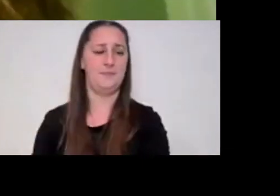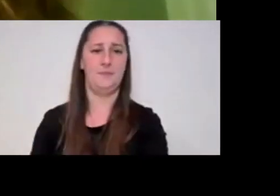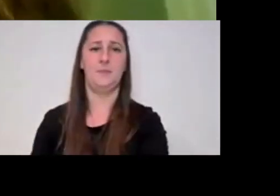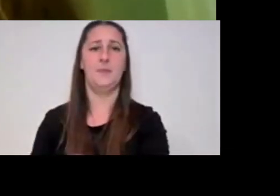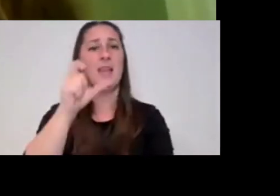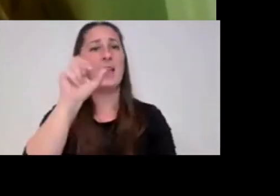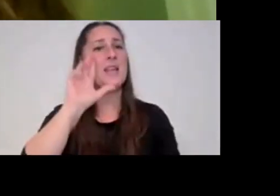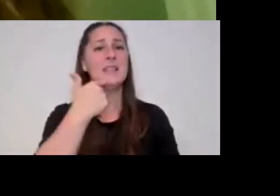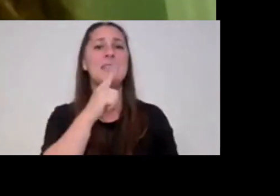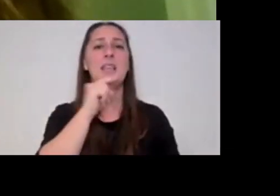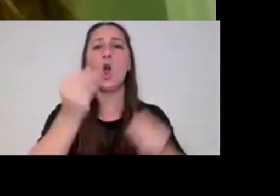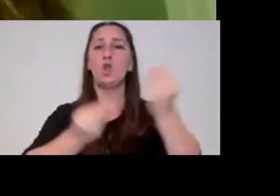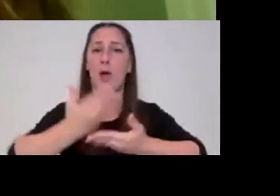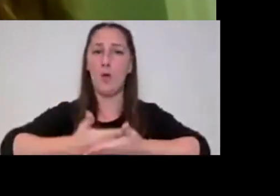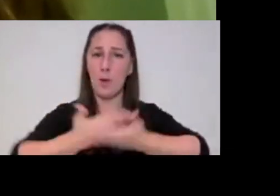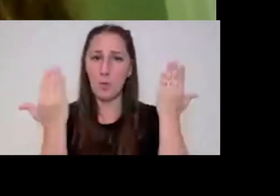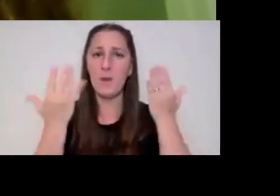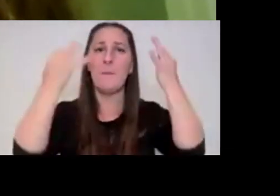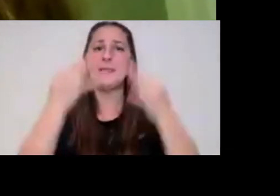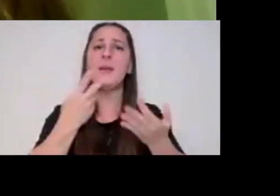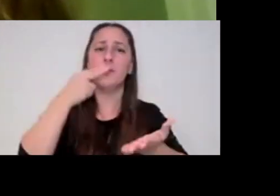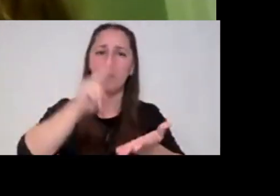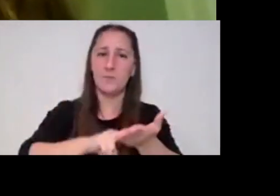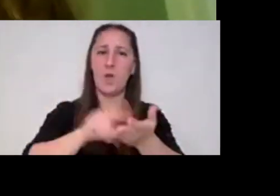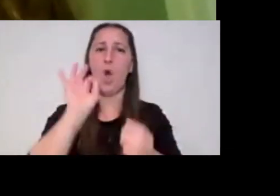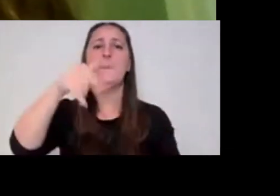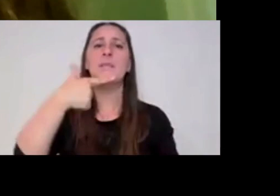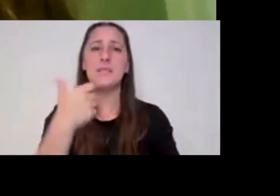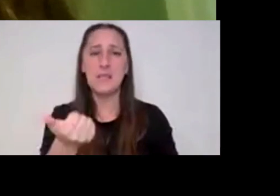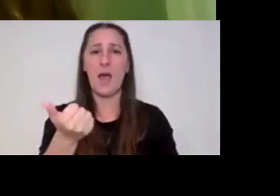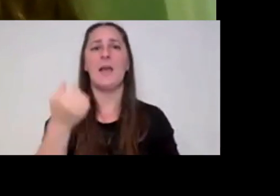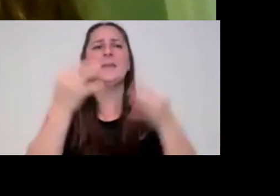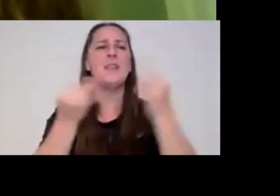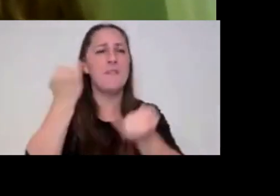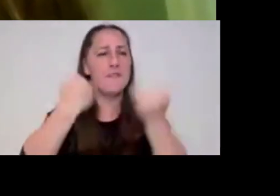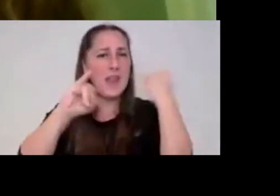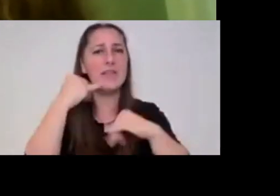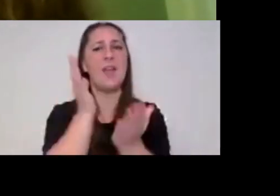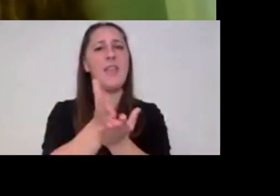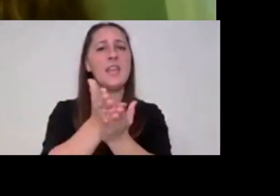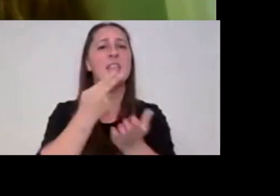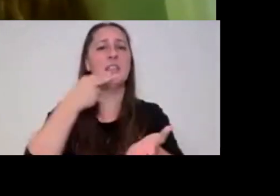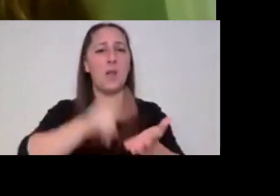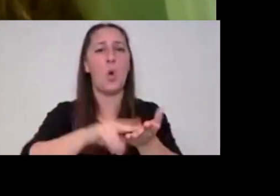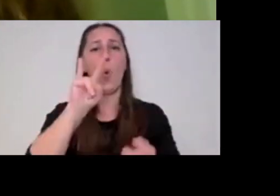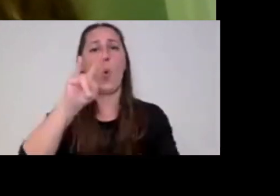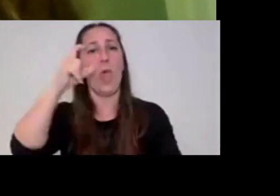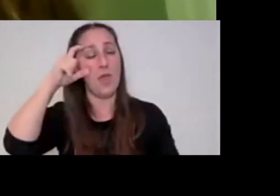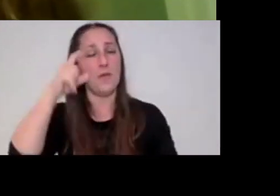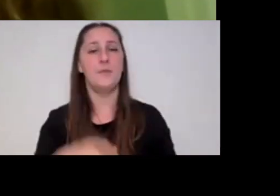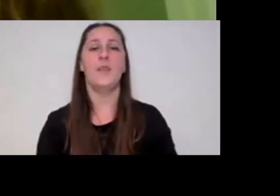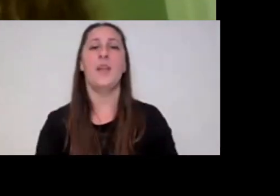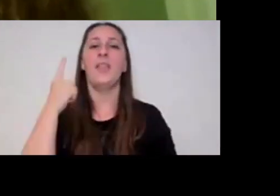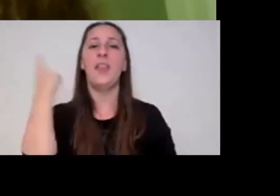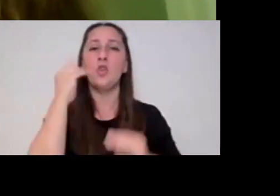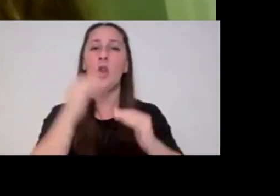Cristina es contadora pública, especialista en tributación de la UNSA, especialista en finanzas y derecho tributario de la UB, directora del posgrado en